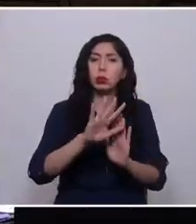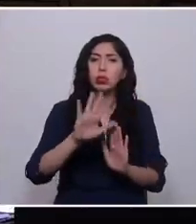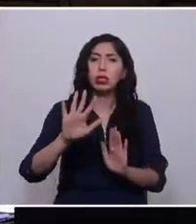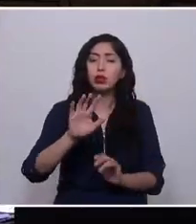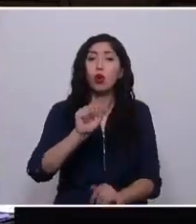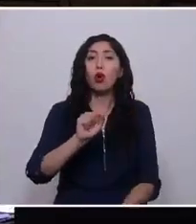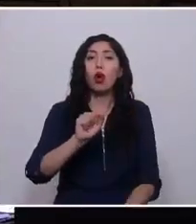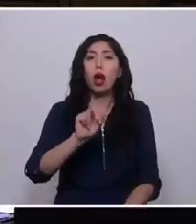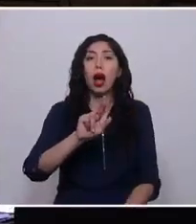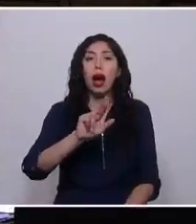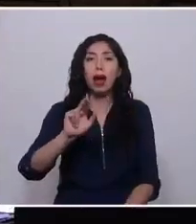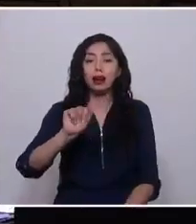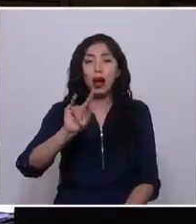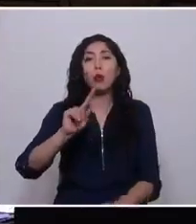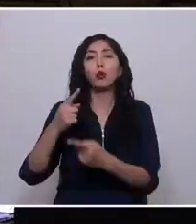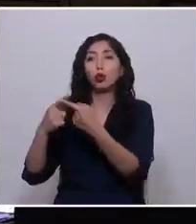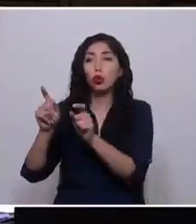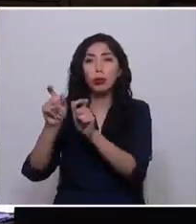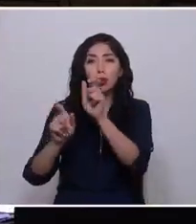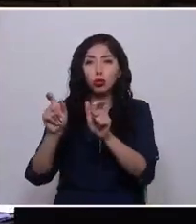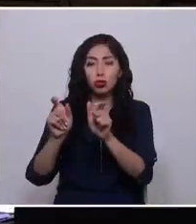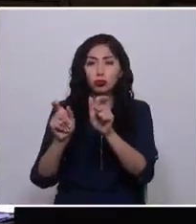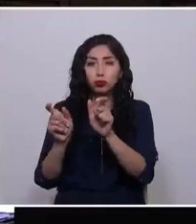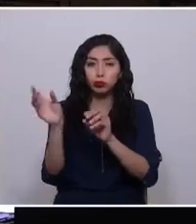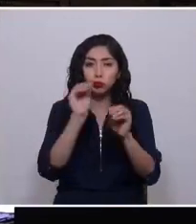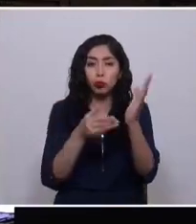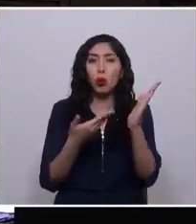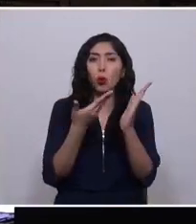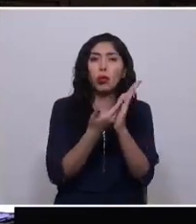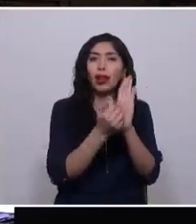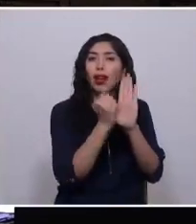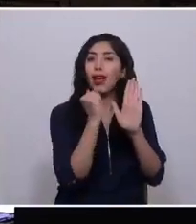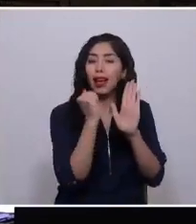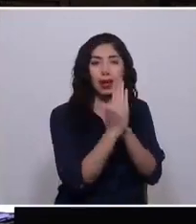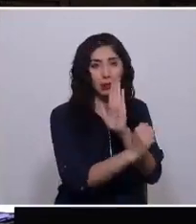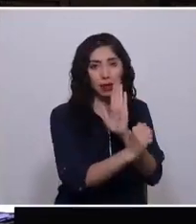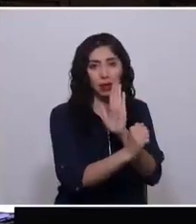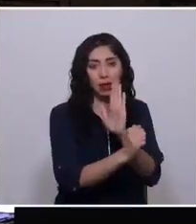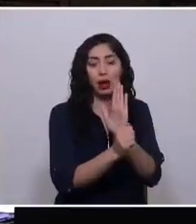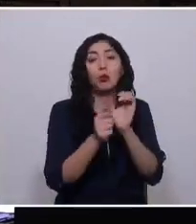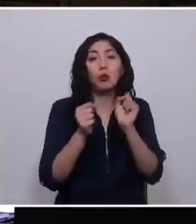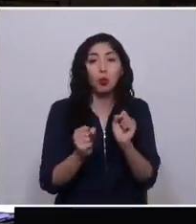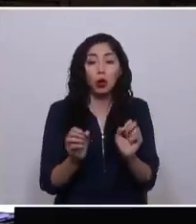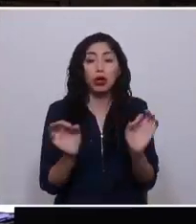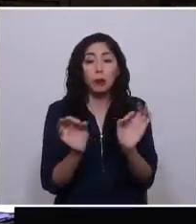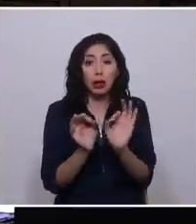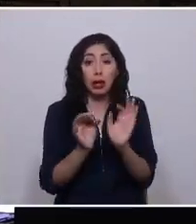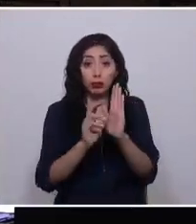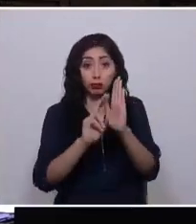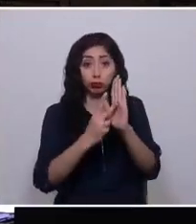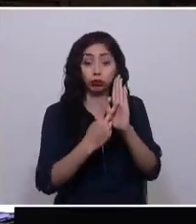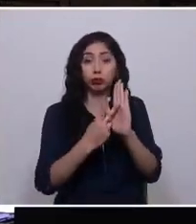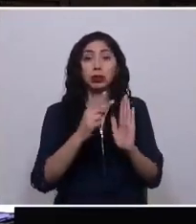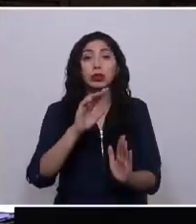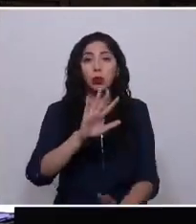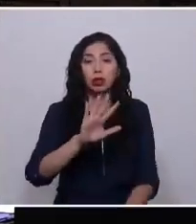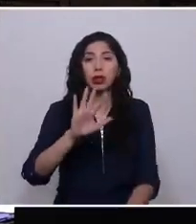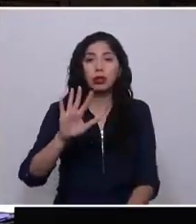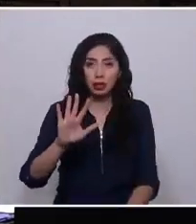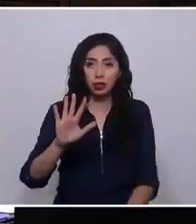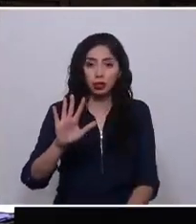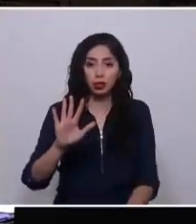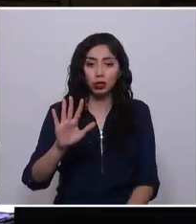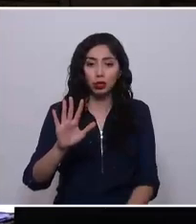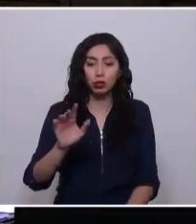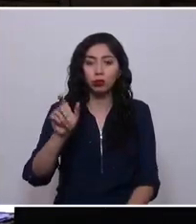otras autoras y autores para eliminarla. Se ofrece la palabra respecto de la letra, perdón, de la indicación 55